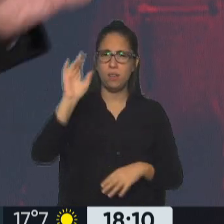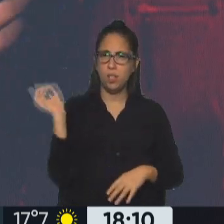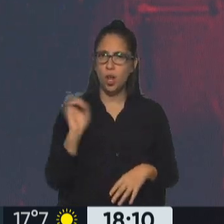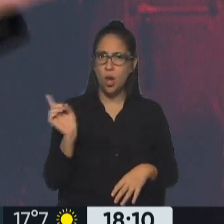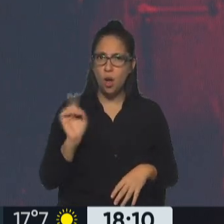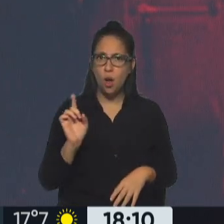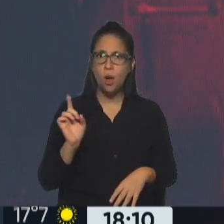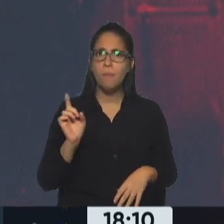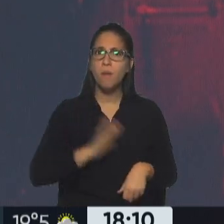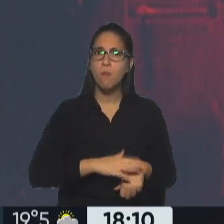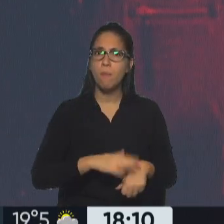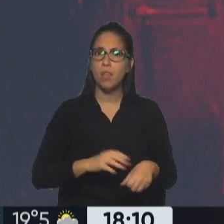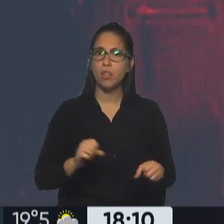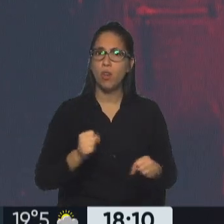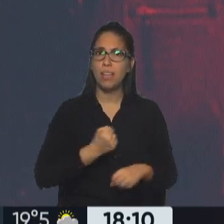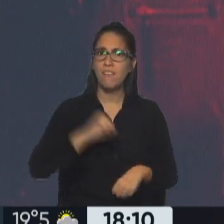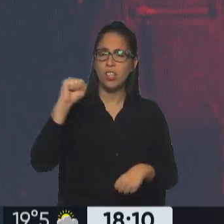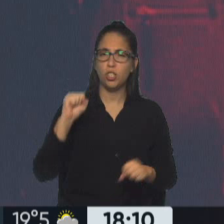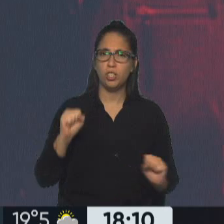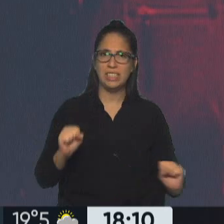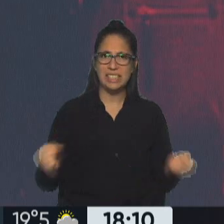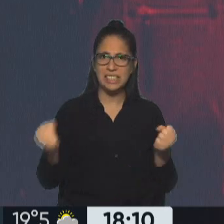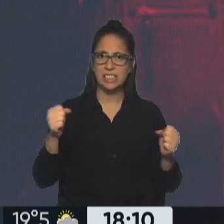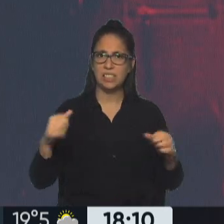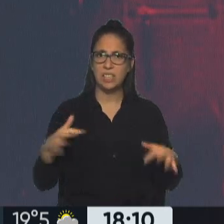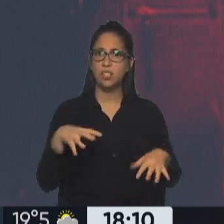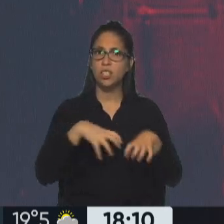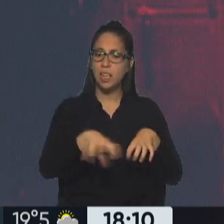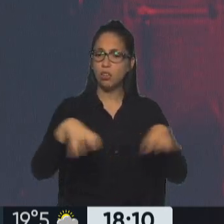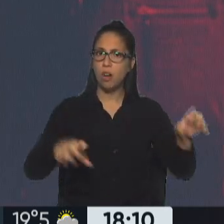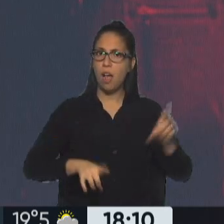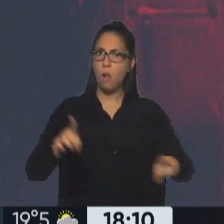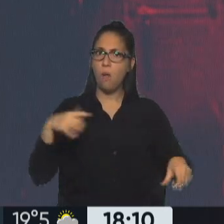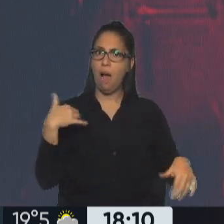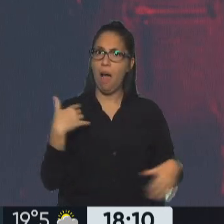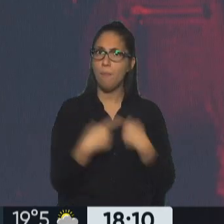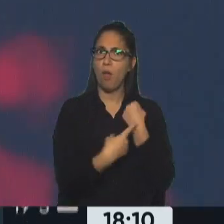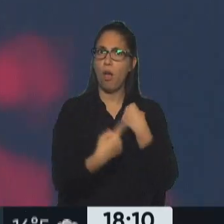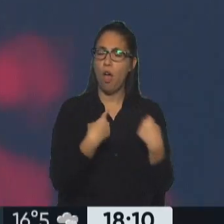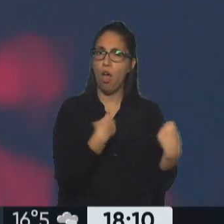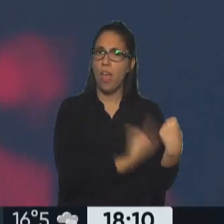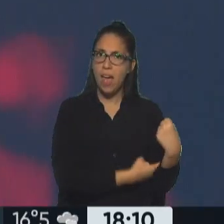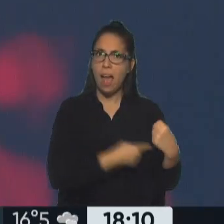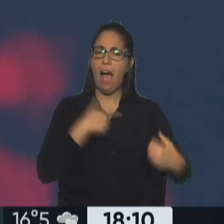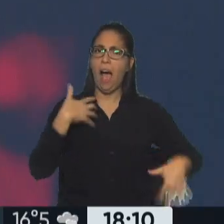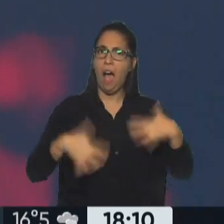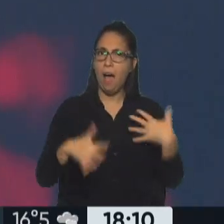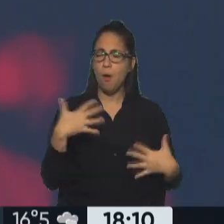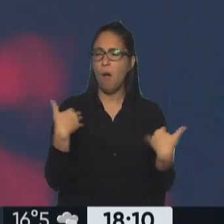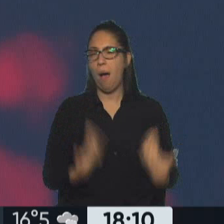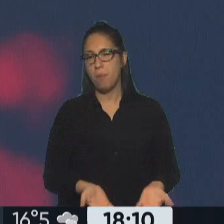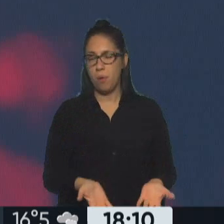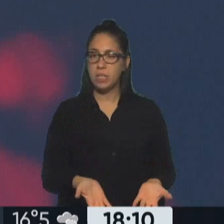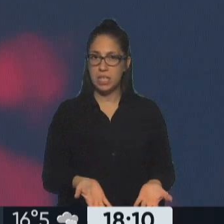pero cuando hay tensiones inflacionarias, estos sectores se aprovechan, entonces aceleran el tema de la inflación. Sin mencionar que varios de los que